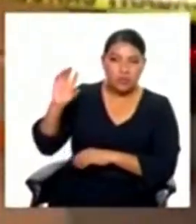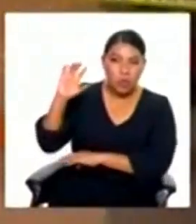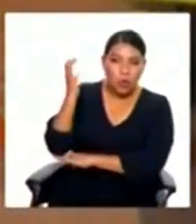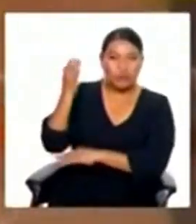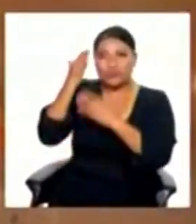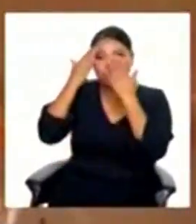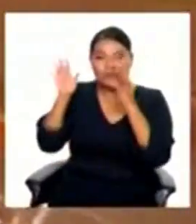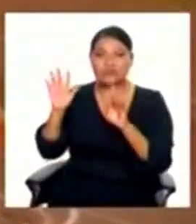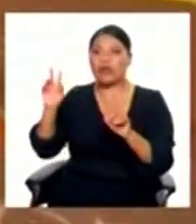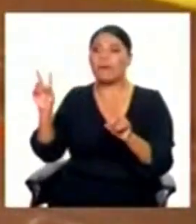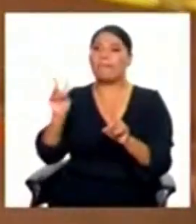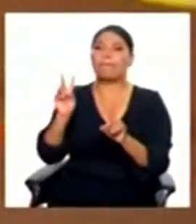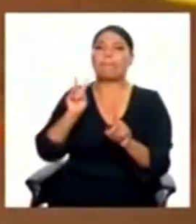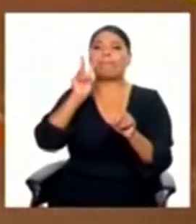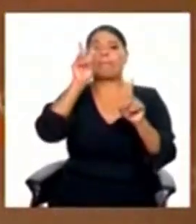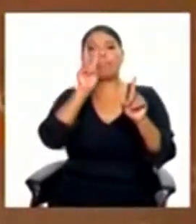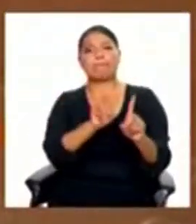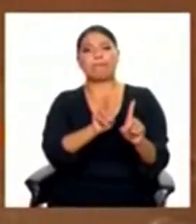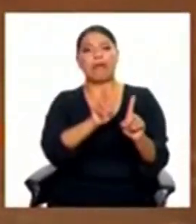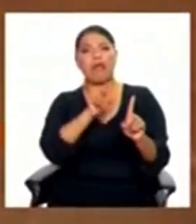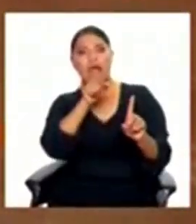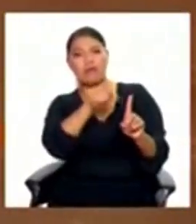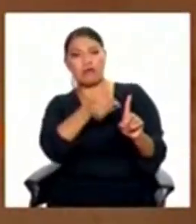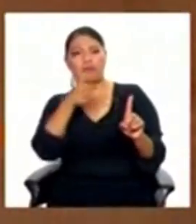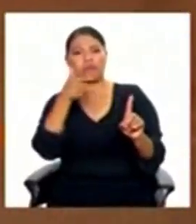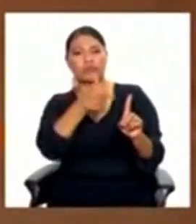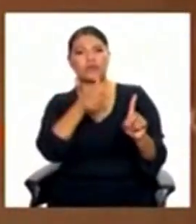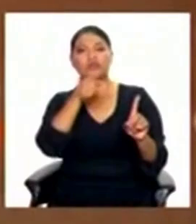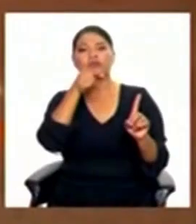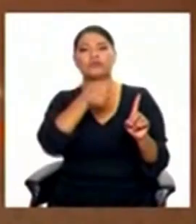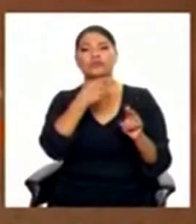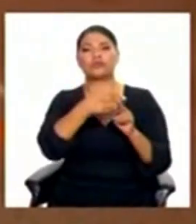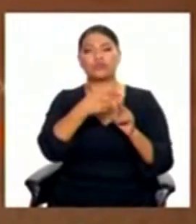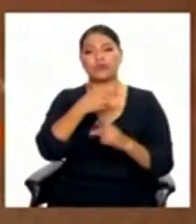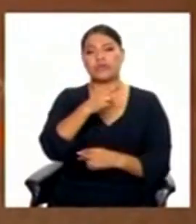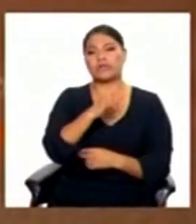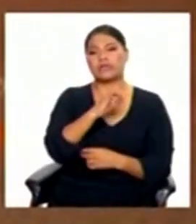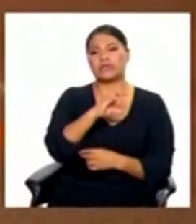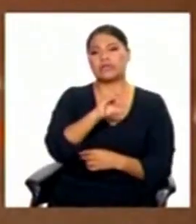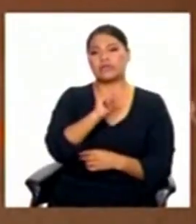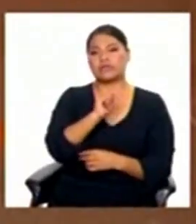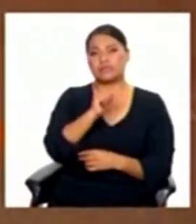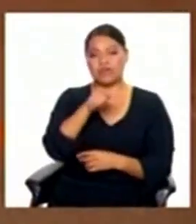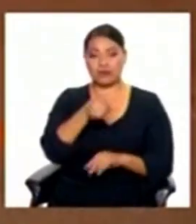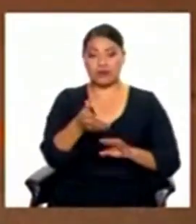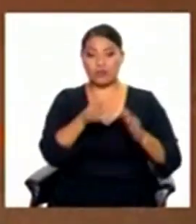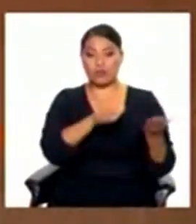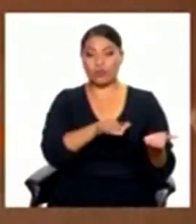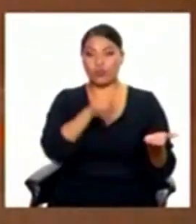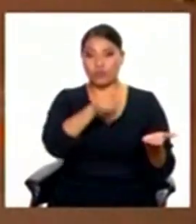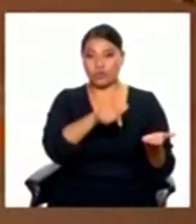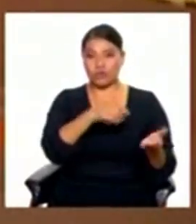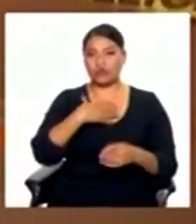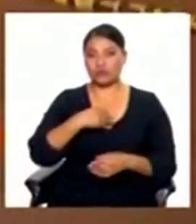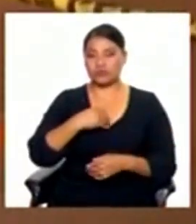a una persona cuyo nombre es Richard Nelson Rojas Morales, de 37 años,